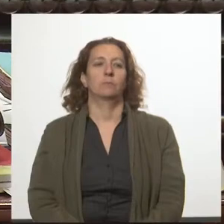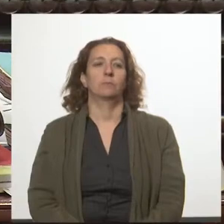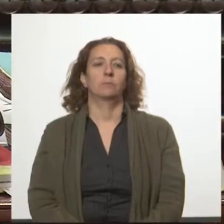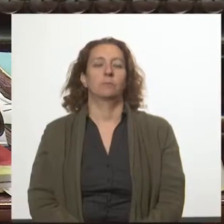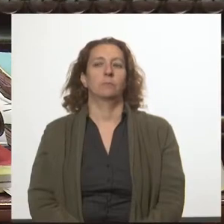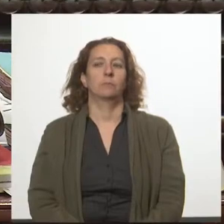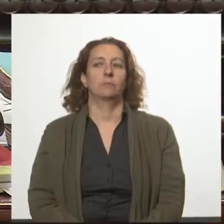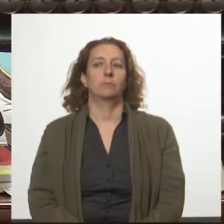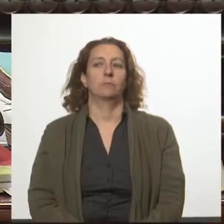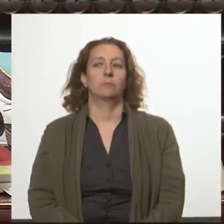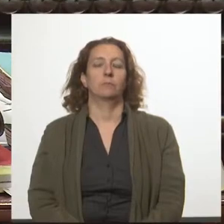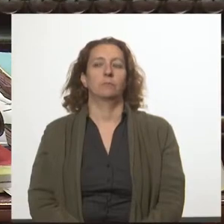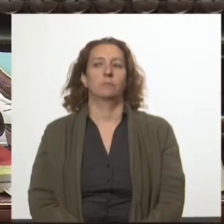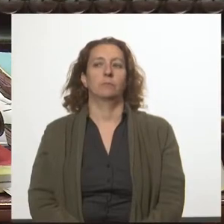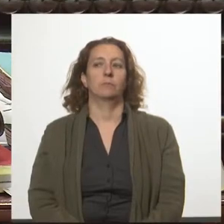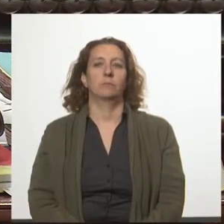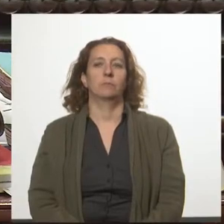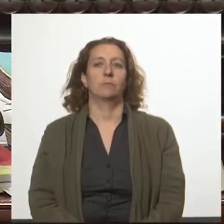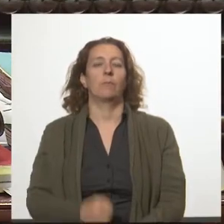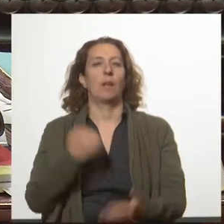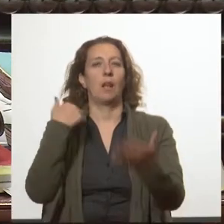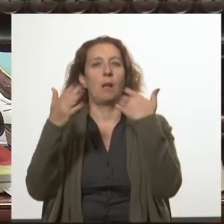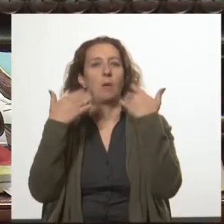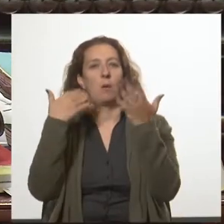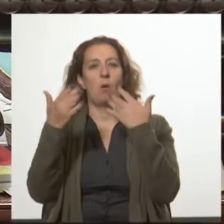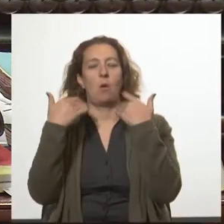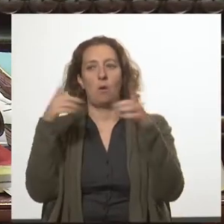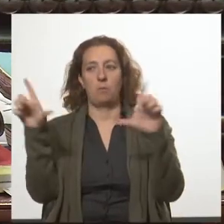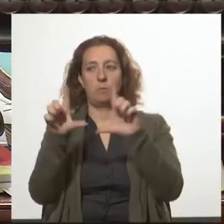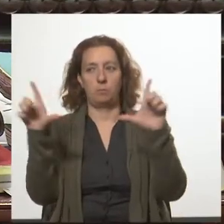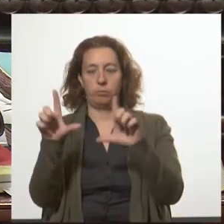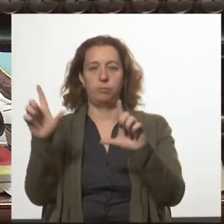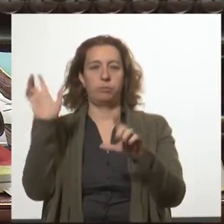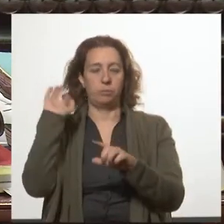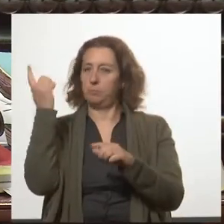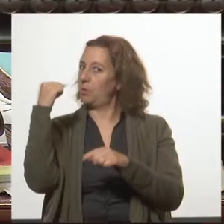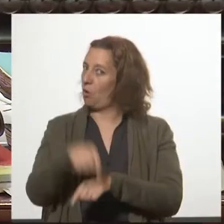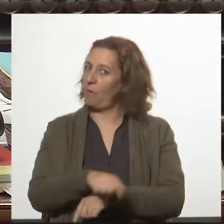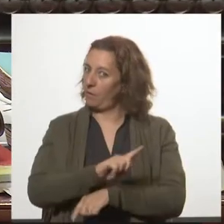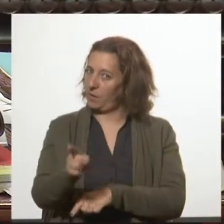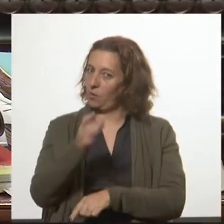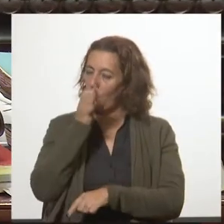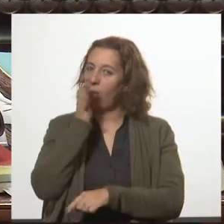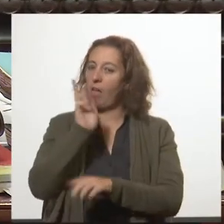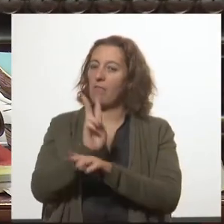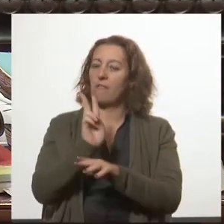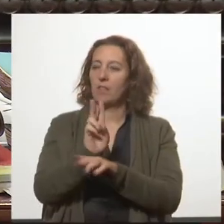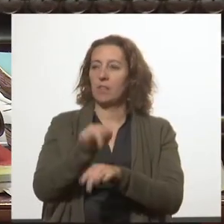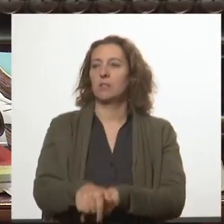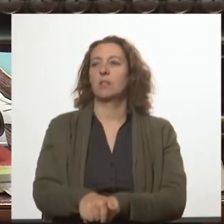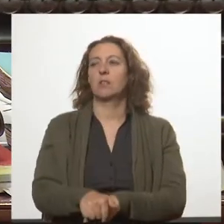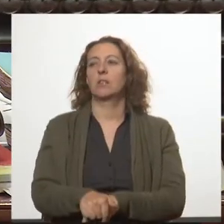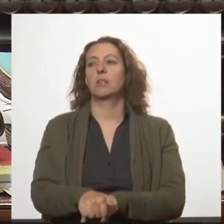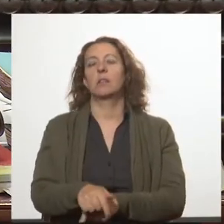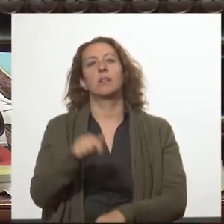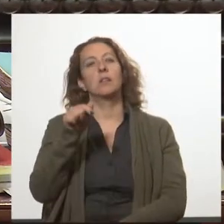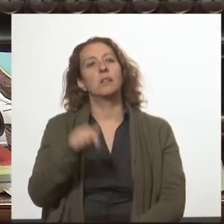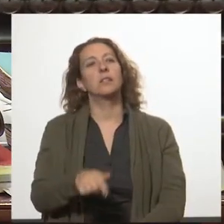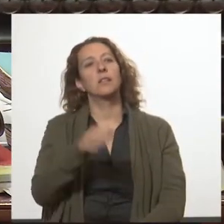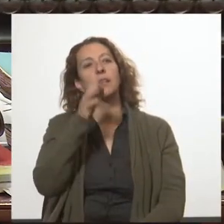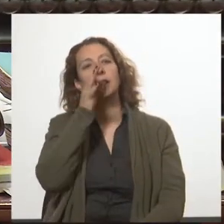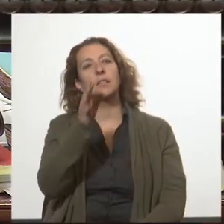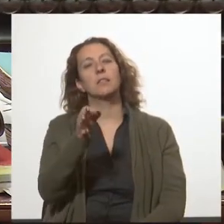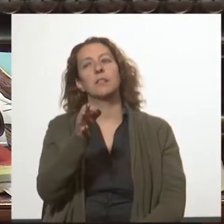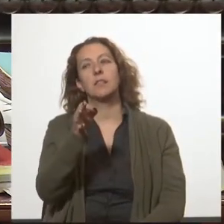es decir que hablo en los medios pero no vino a defender a esta novedosa doctrina la novedosa de trina es